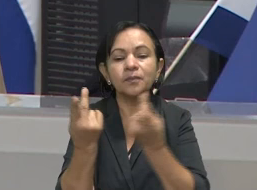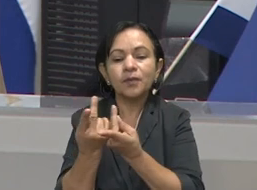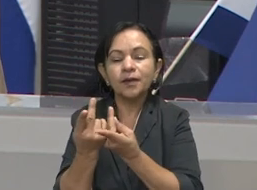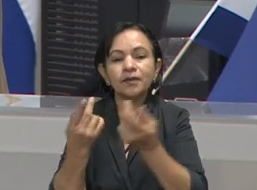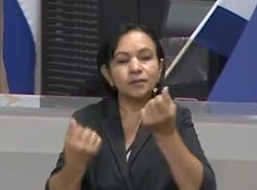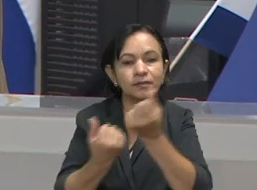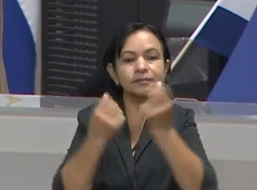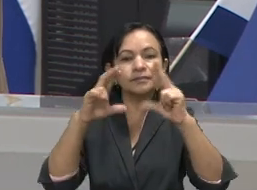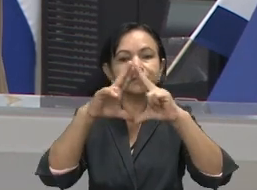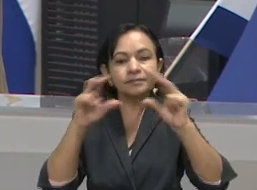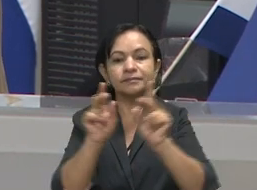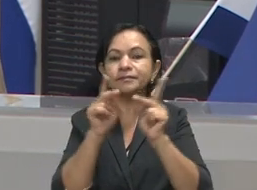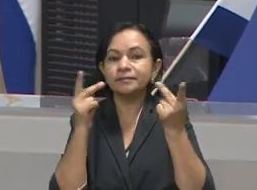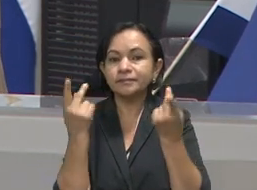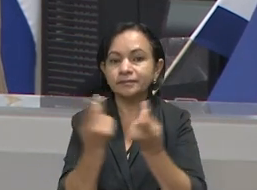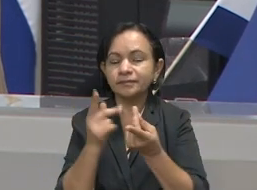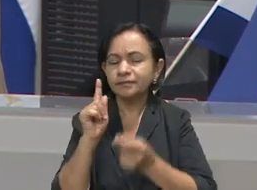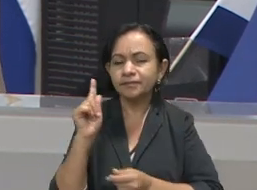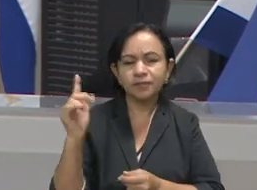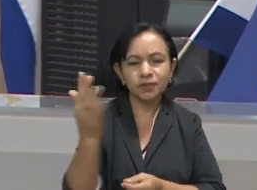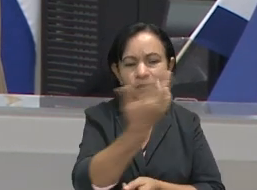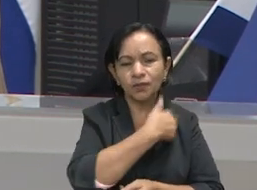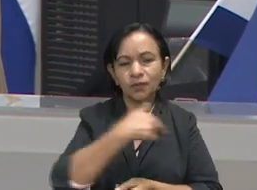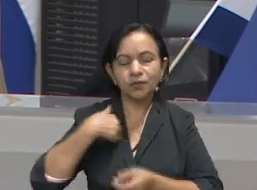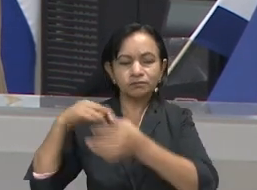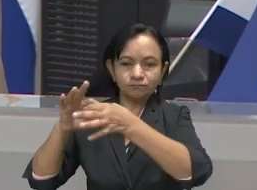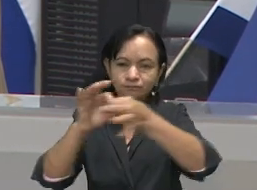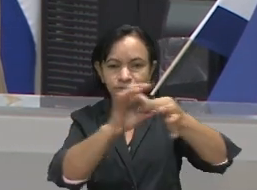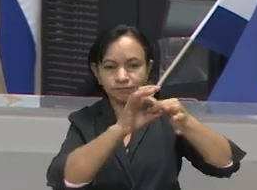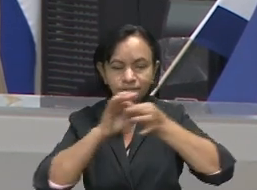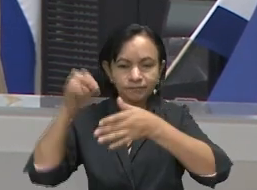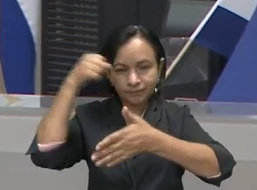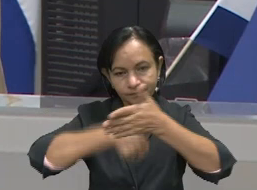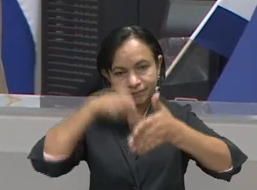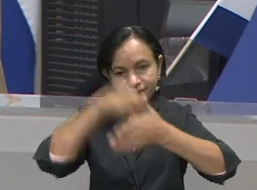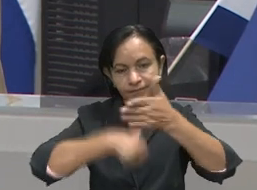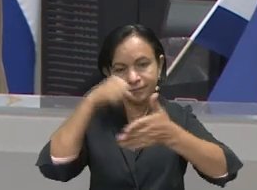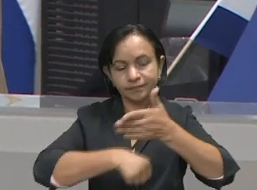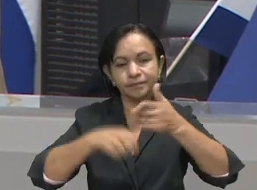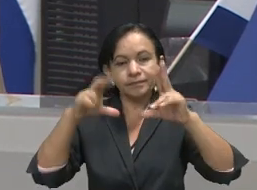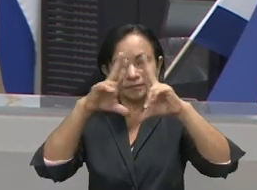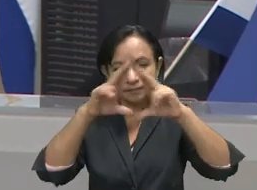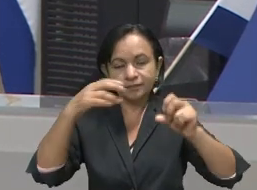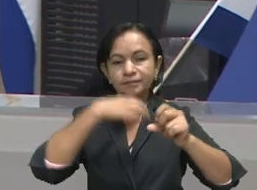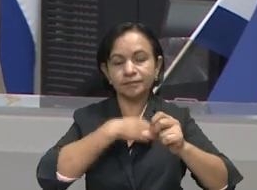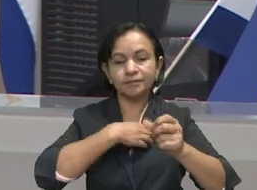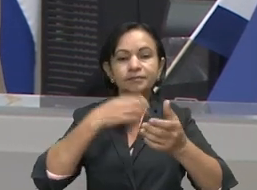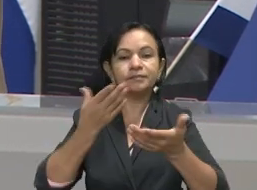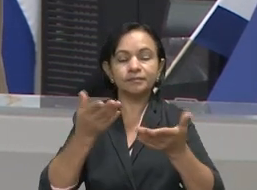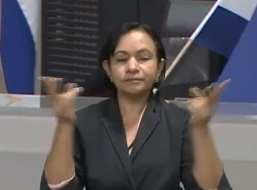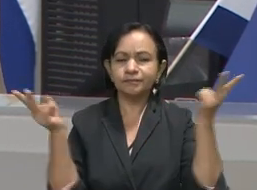Nicaragua, y ese pueblo somos nosotros, unidos en la defensa de la soberanía nacional.